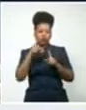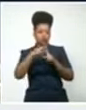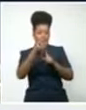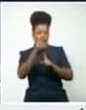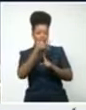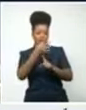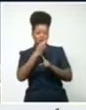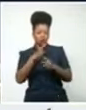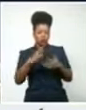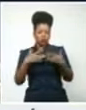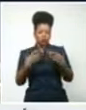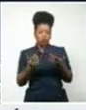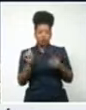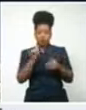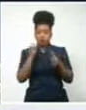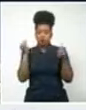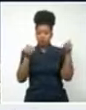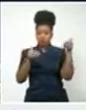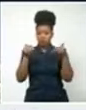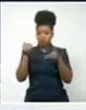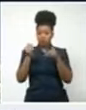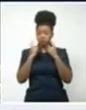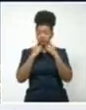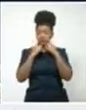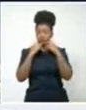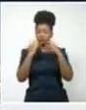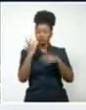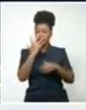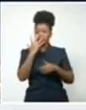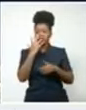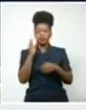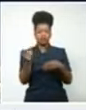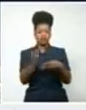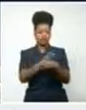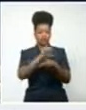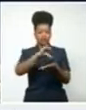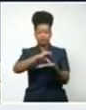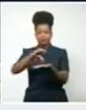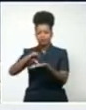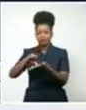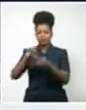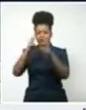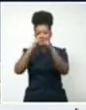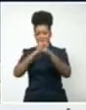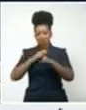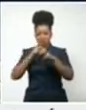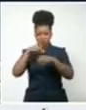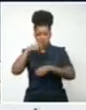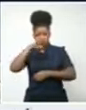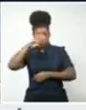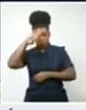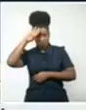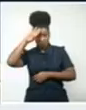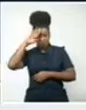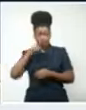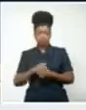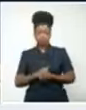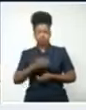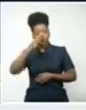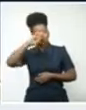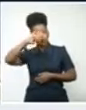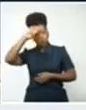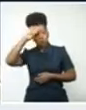muy importante de los centros de investigación de Cuba. Cuba ha usado la